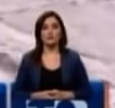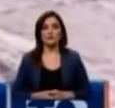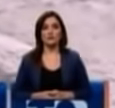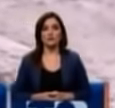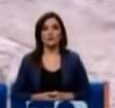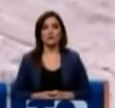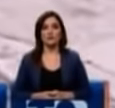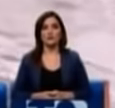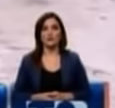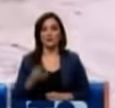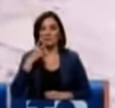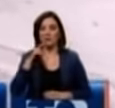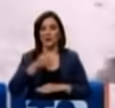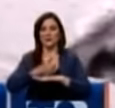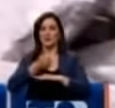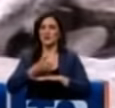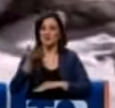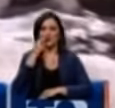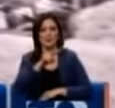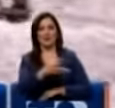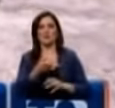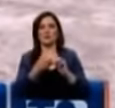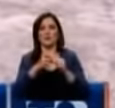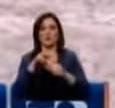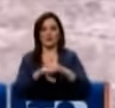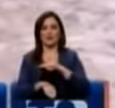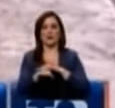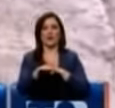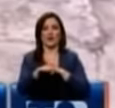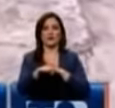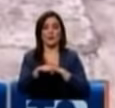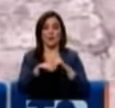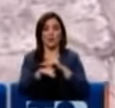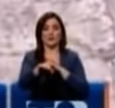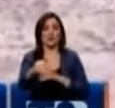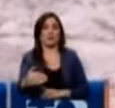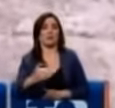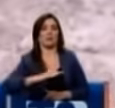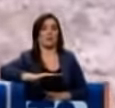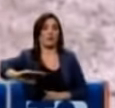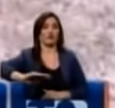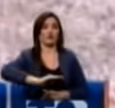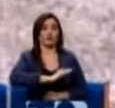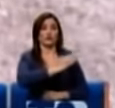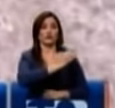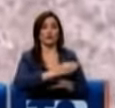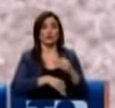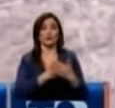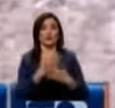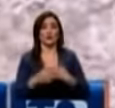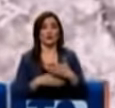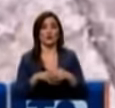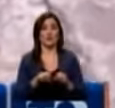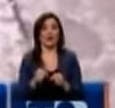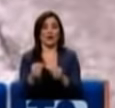Vean nuestras autoridades cómo tenemos el problema de ingreso y egreso de aquí del barrio. Los carros pequeños, esta vía fue hecha para